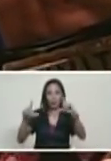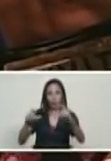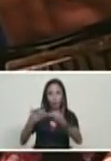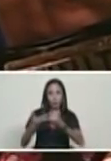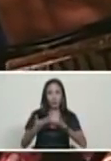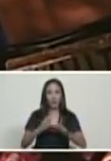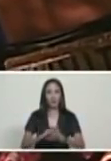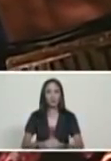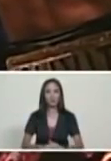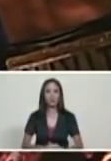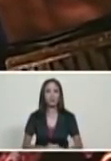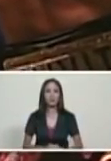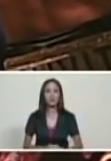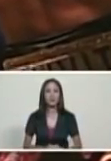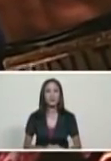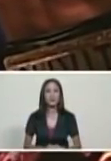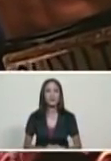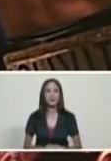Nocao.